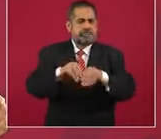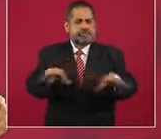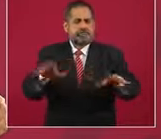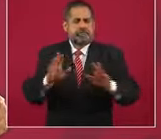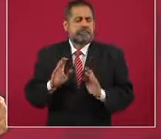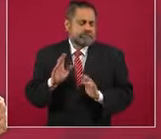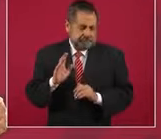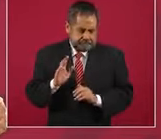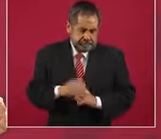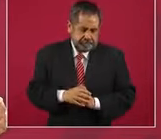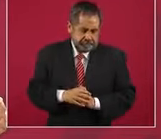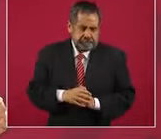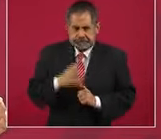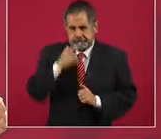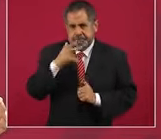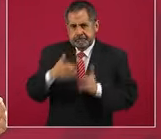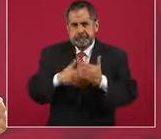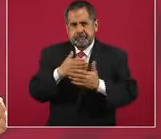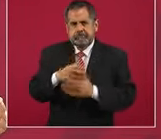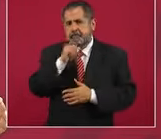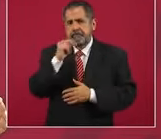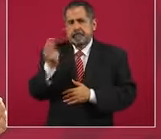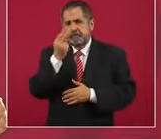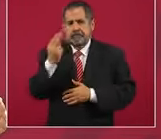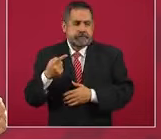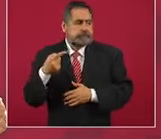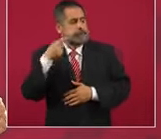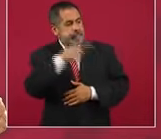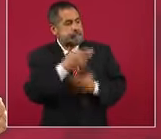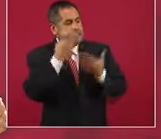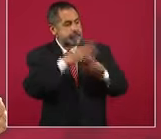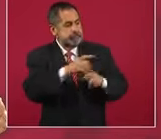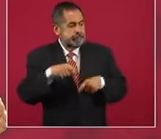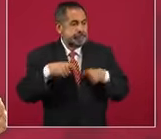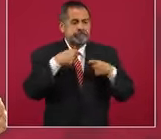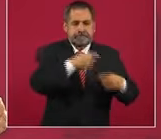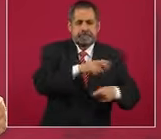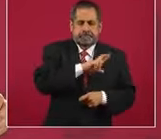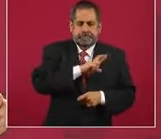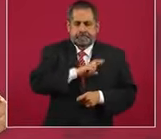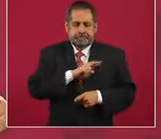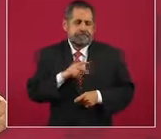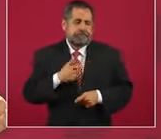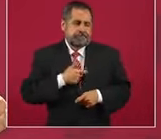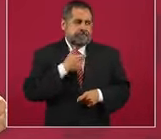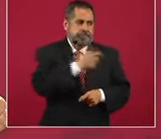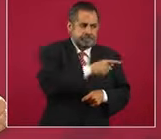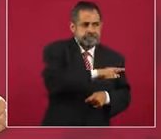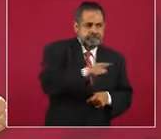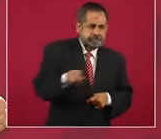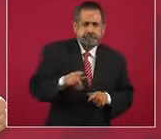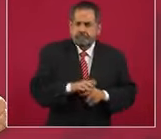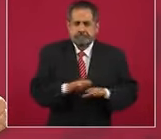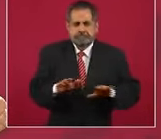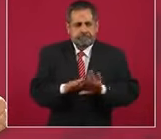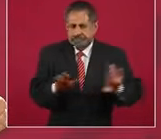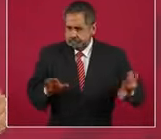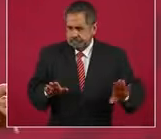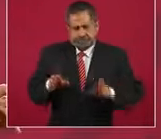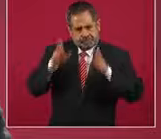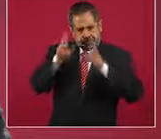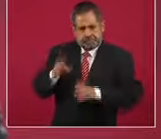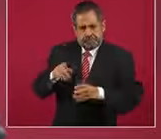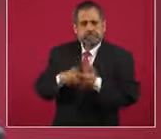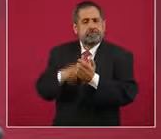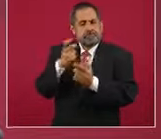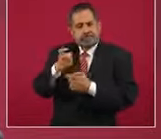no vamos a tener que contratar servicios de la banca particular, de la banca privada. Para